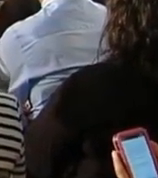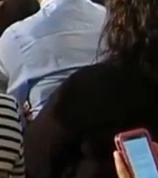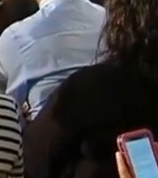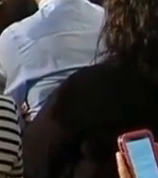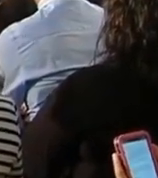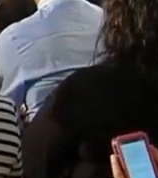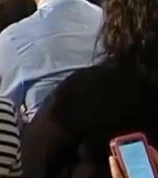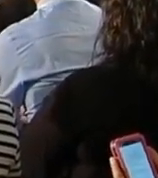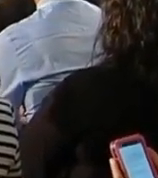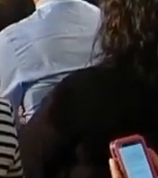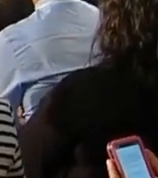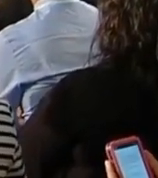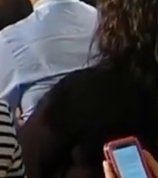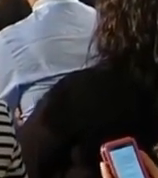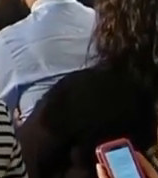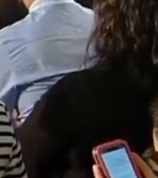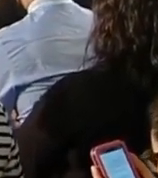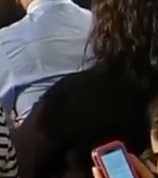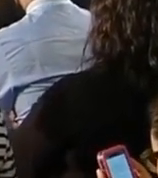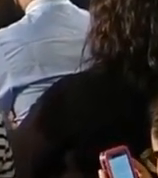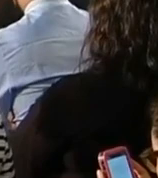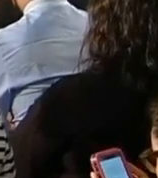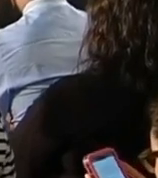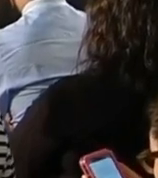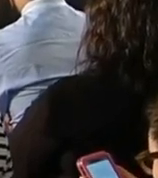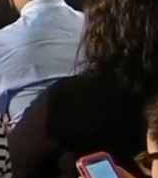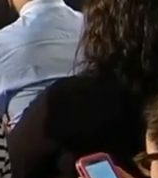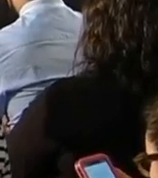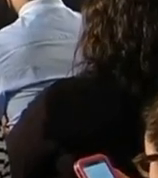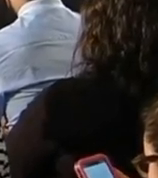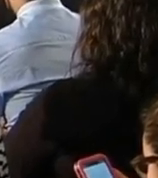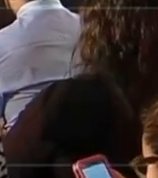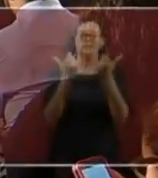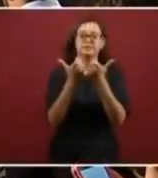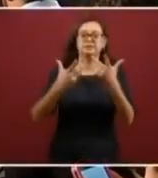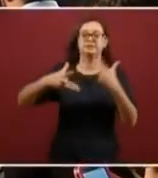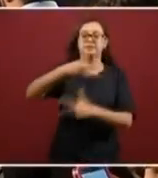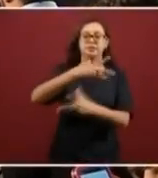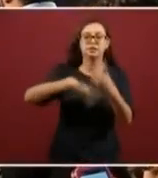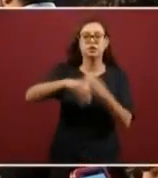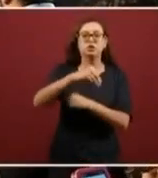económico, de las finanzas.